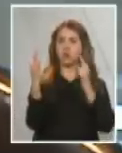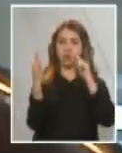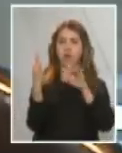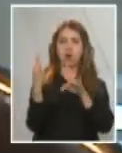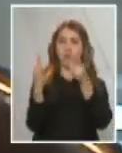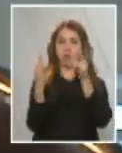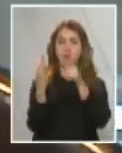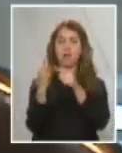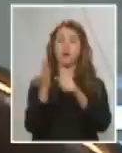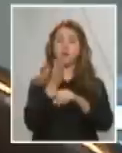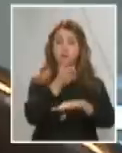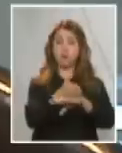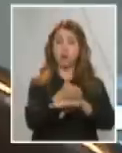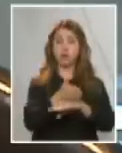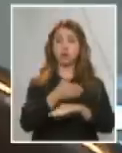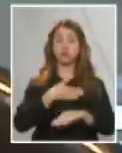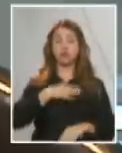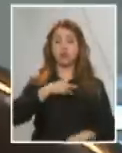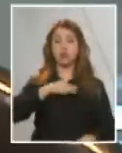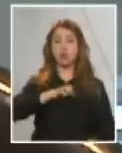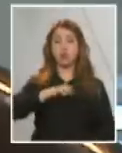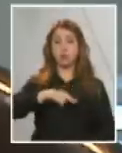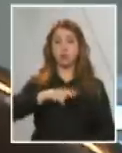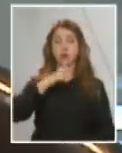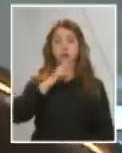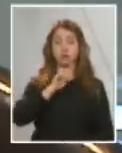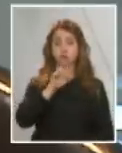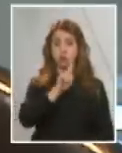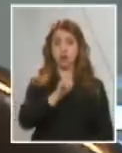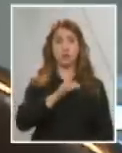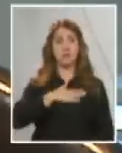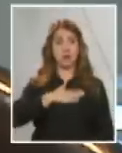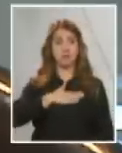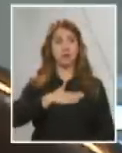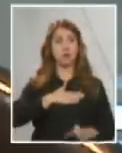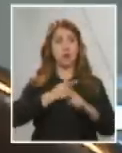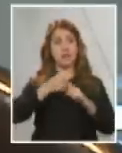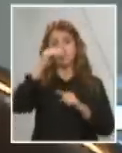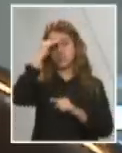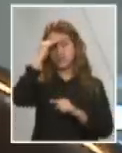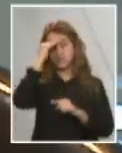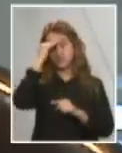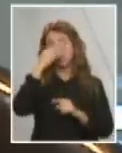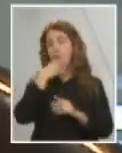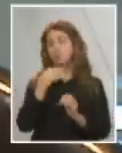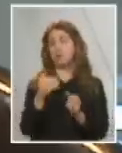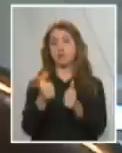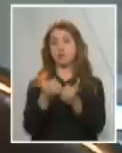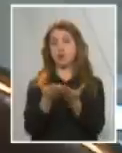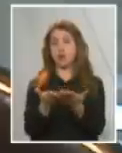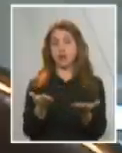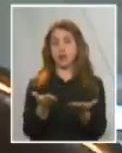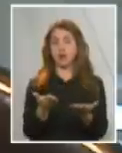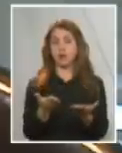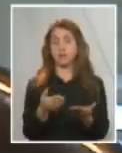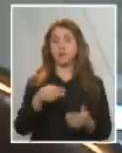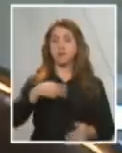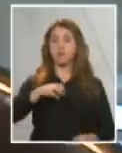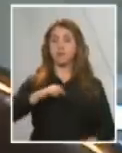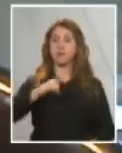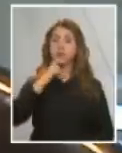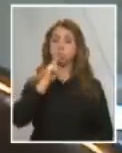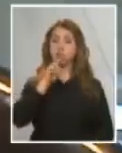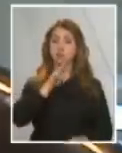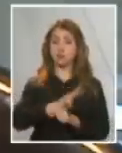Yo cuando ella fue, yo soy mentora, para mí ha sido una experiencia pero maravillosa, porque el ver que